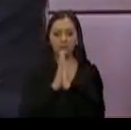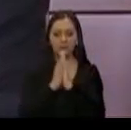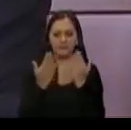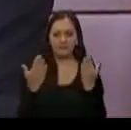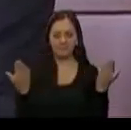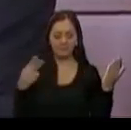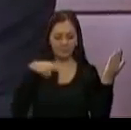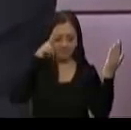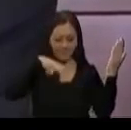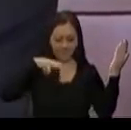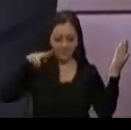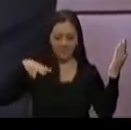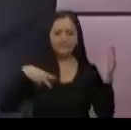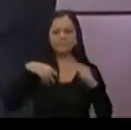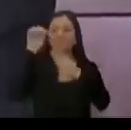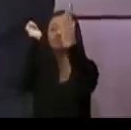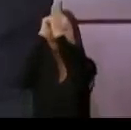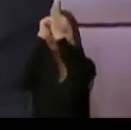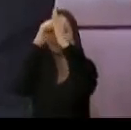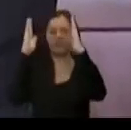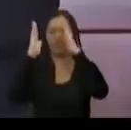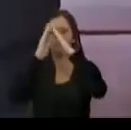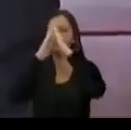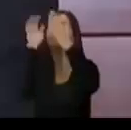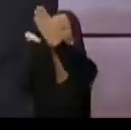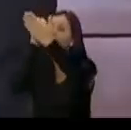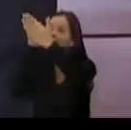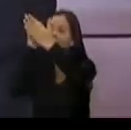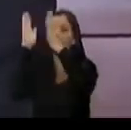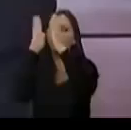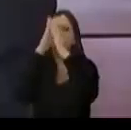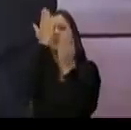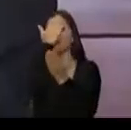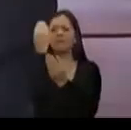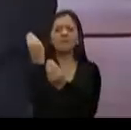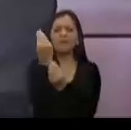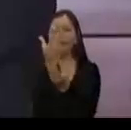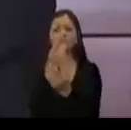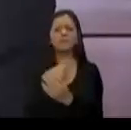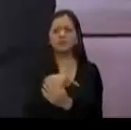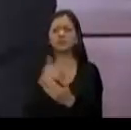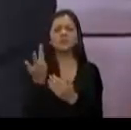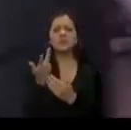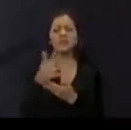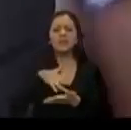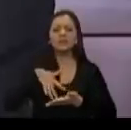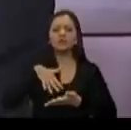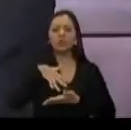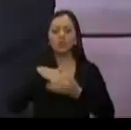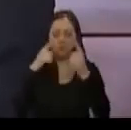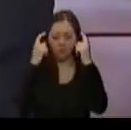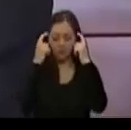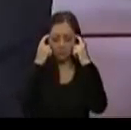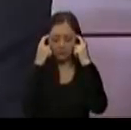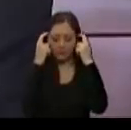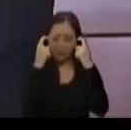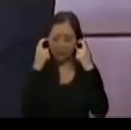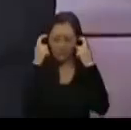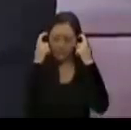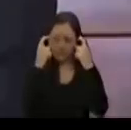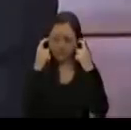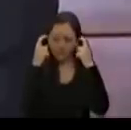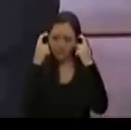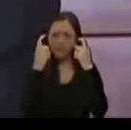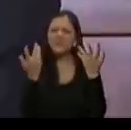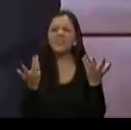ir de casa en casa. No es un tríptico de información, es un tríptico de estudio y de meditación, en donde